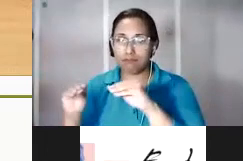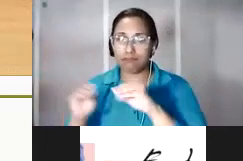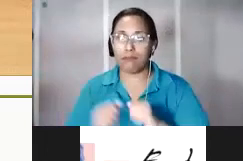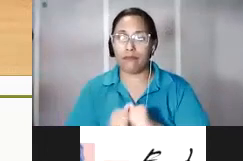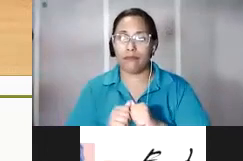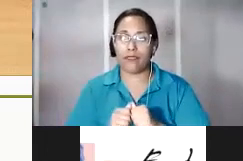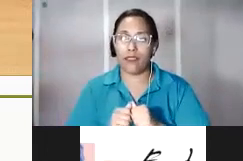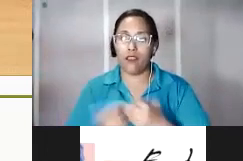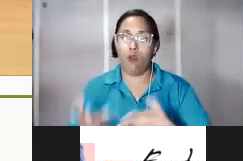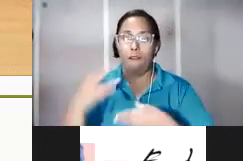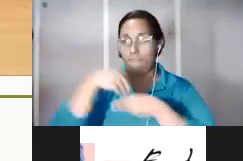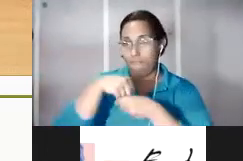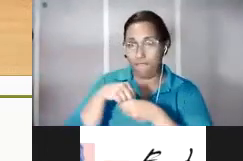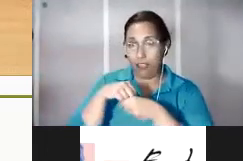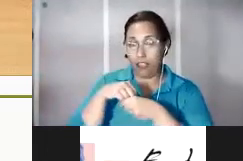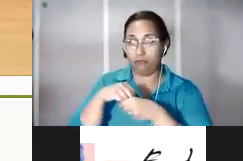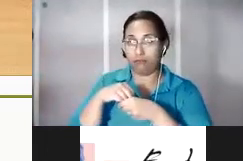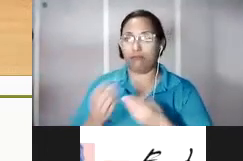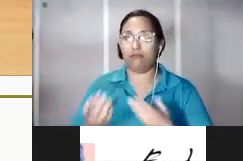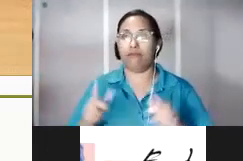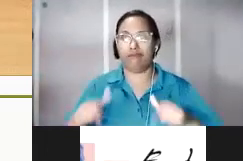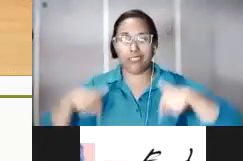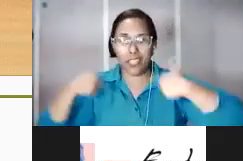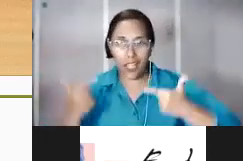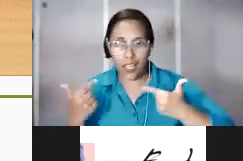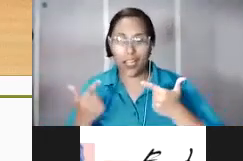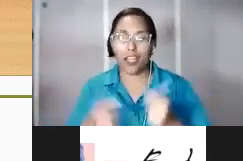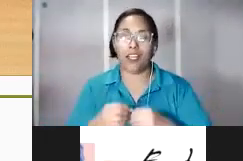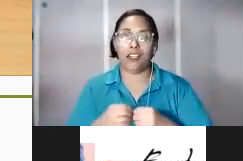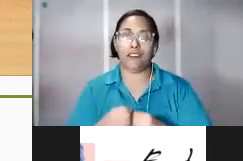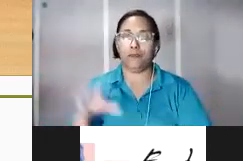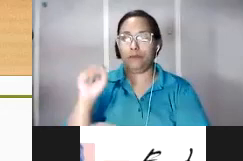las bellas estructuras del recinto ya